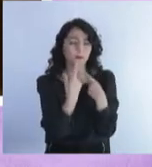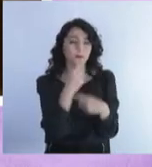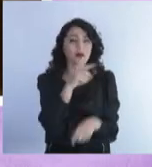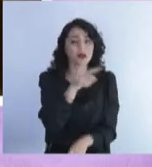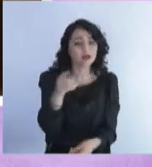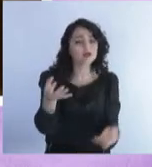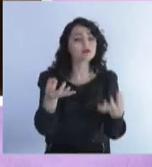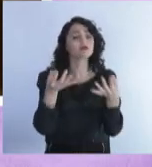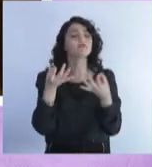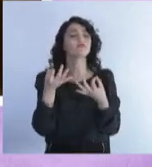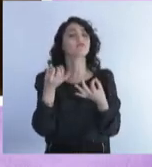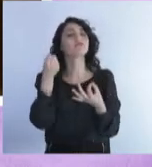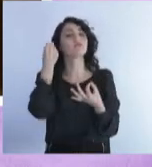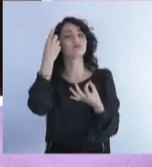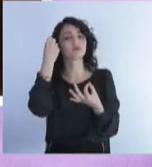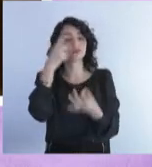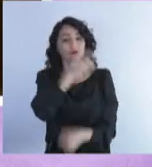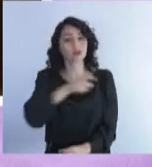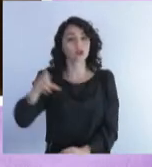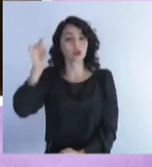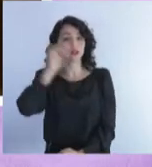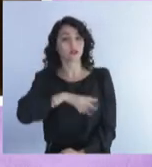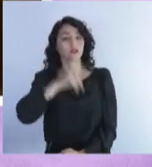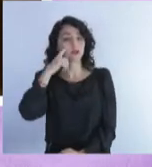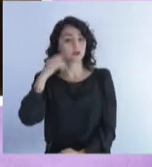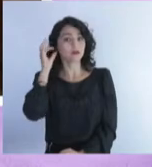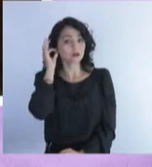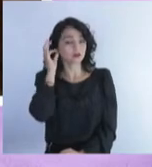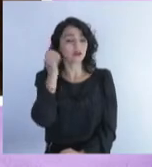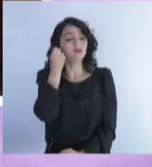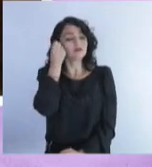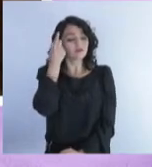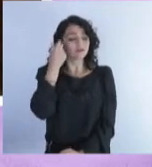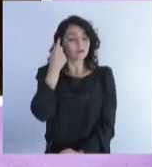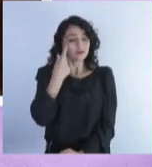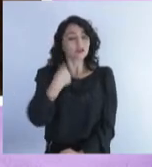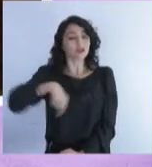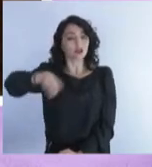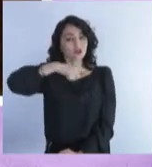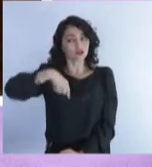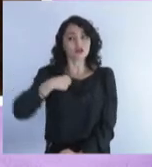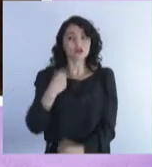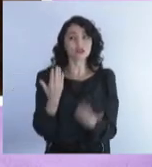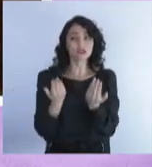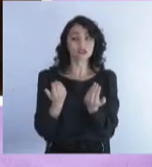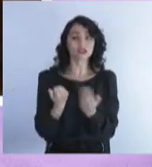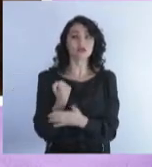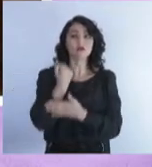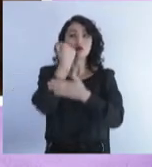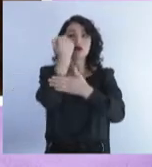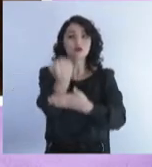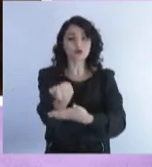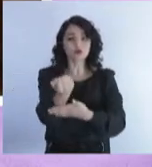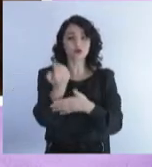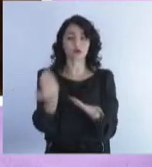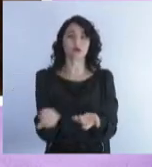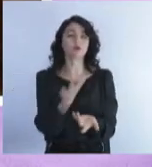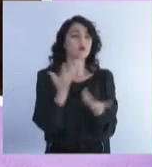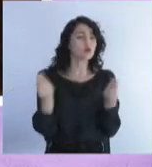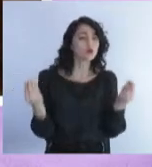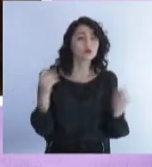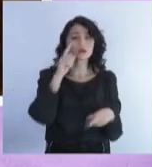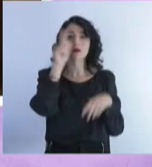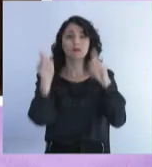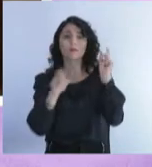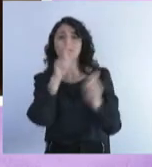esto de que los chilenos y chilenas han ido reconociendo cada vez más que necesitan ayuda, son las consultas a través